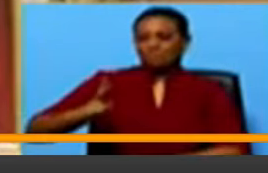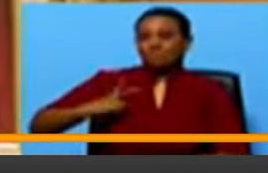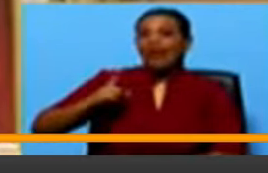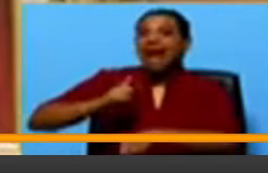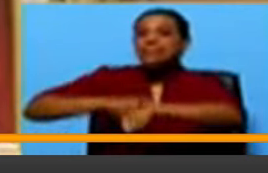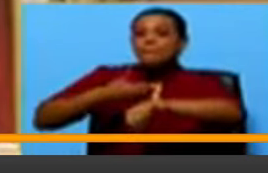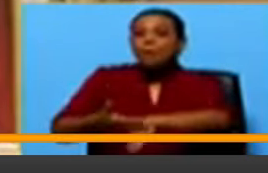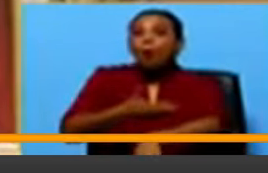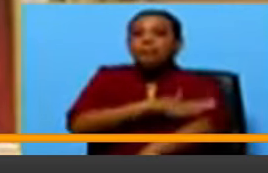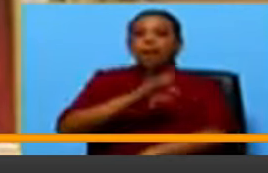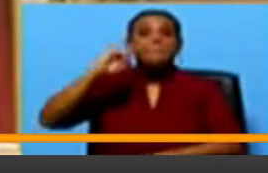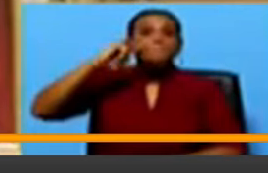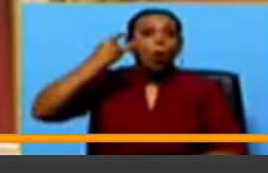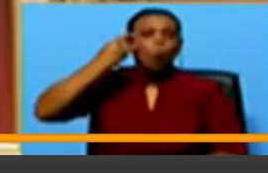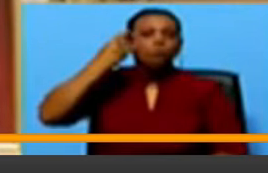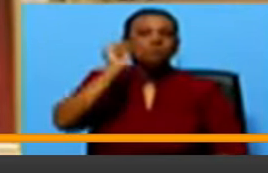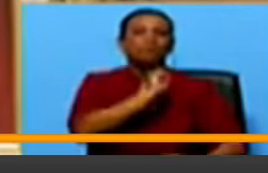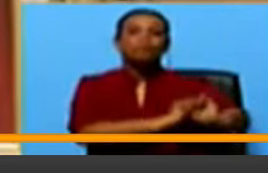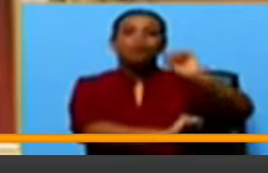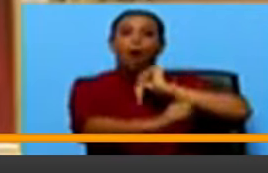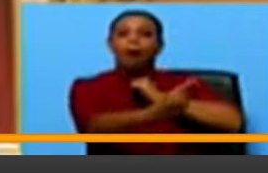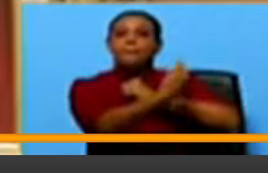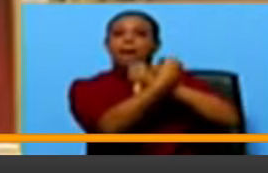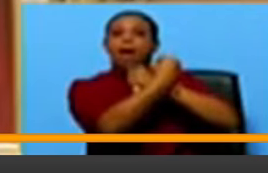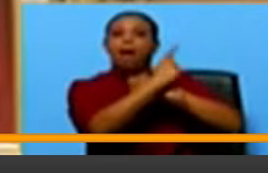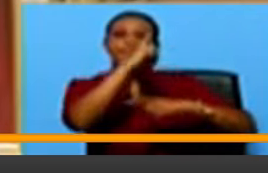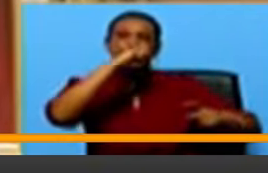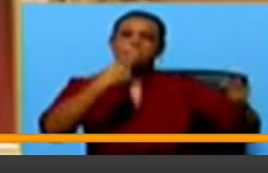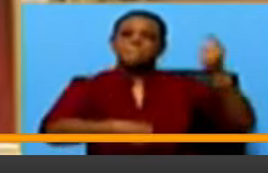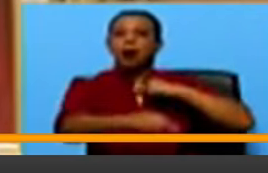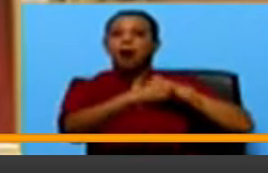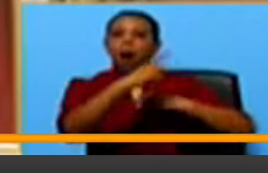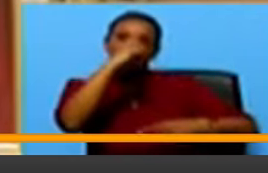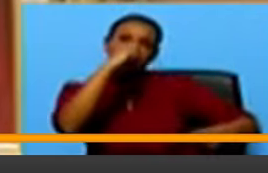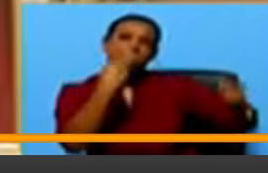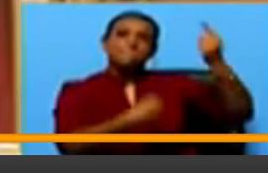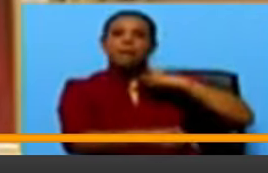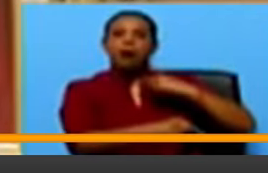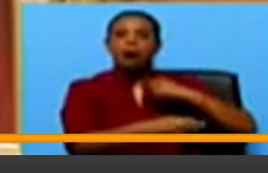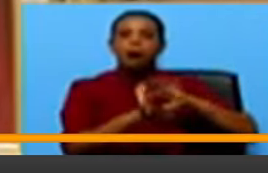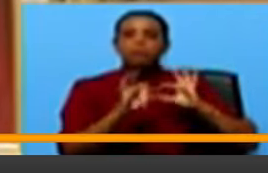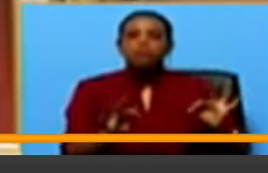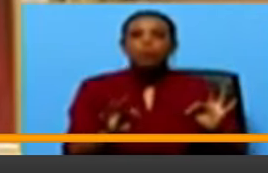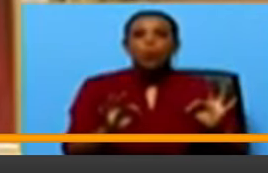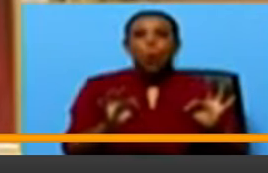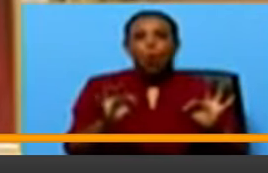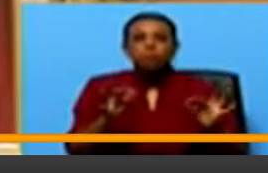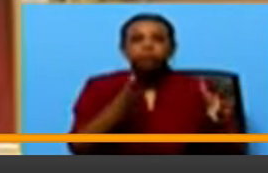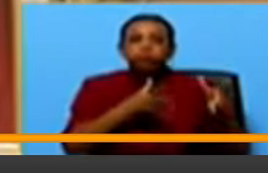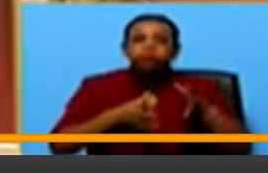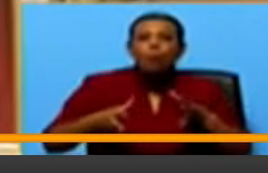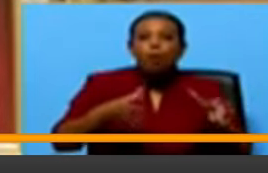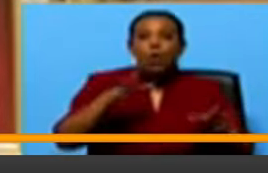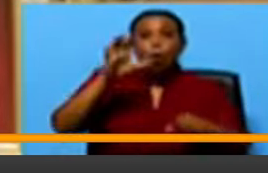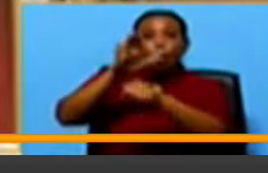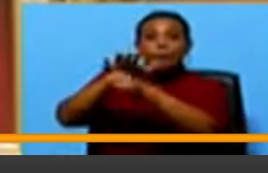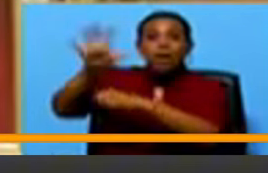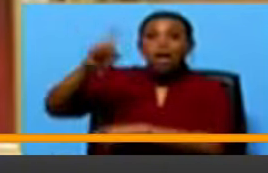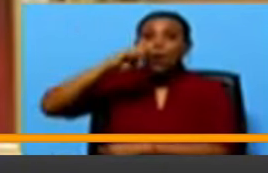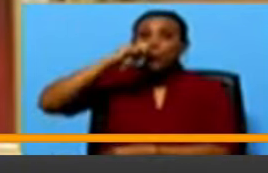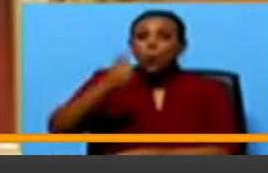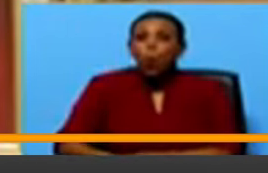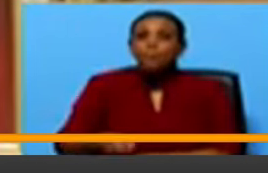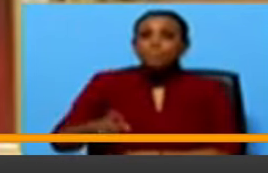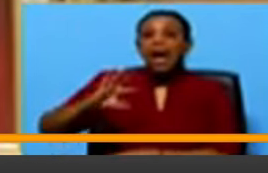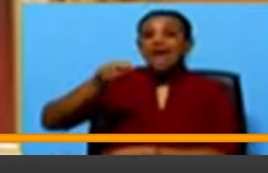tiempo contra la amenaza del nazismo incubado en el golpe de Estado en Ucrania, en